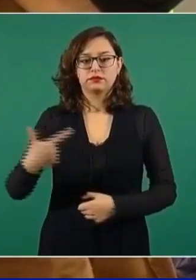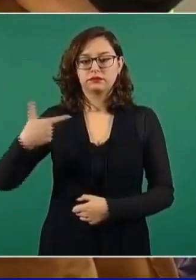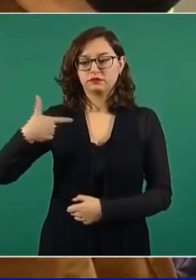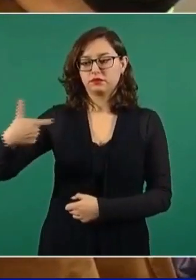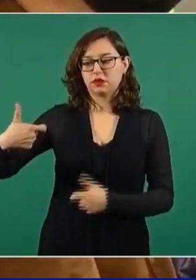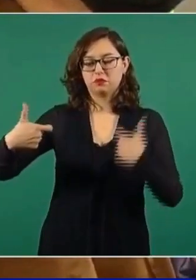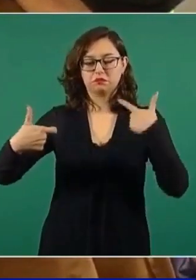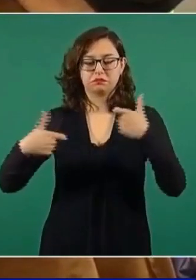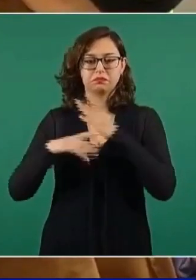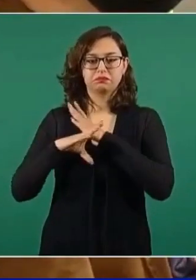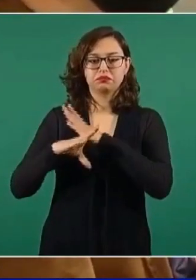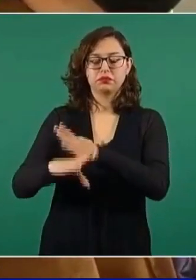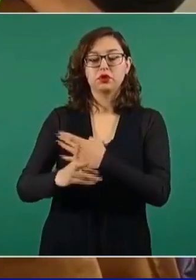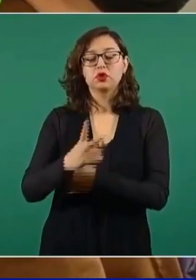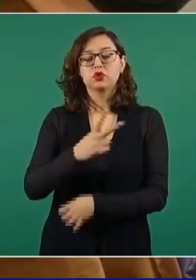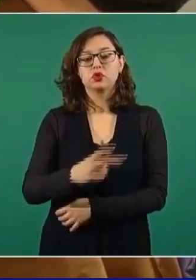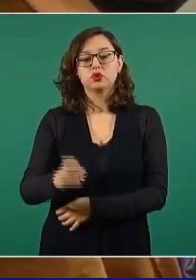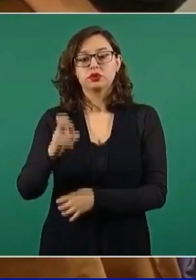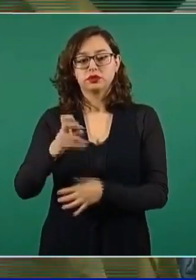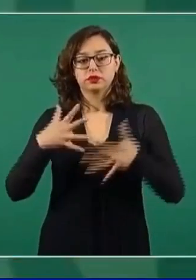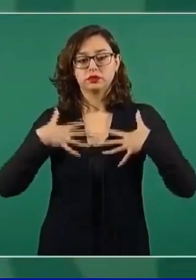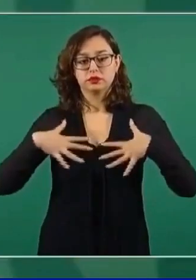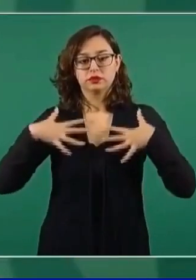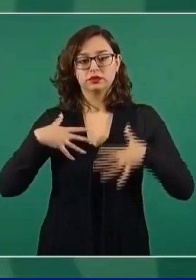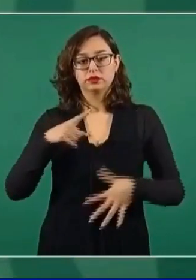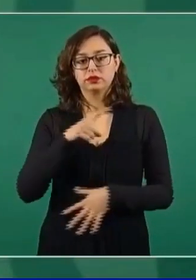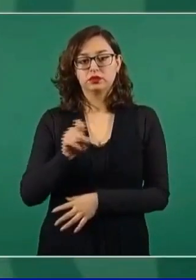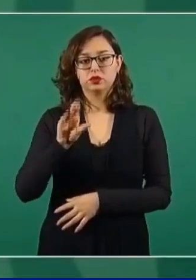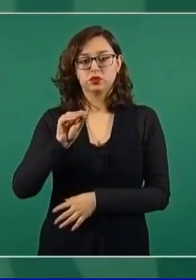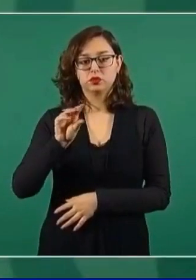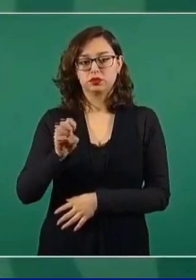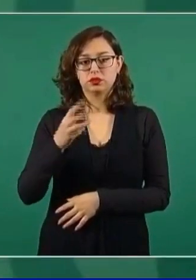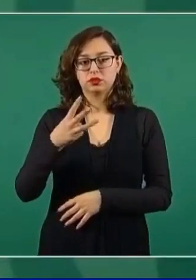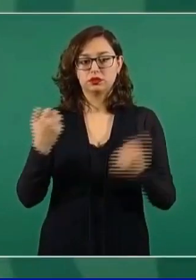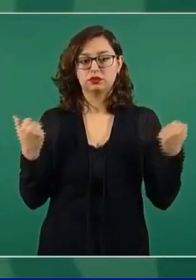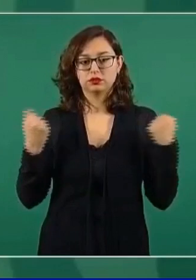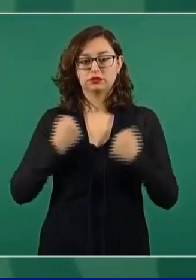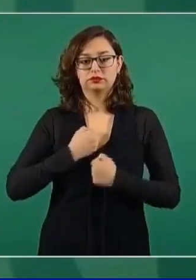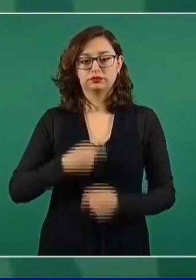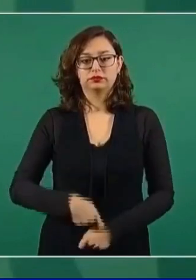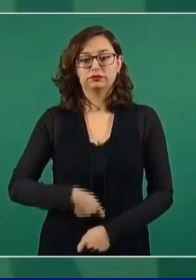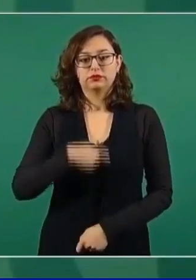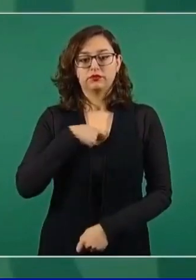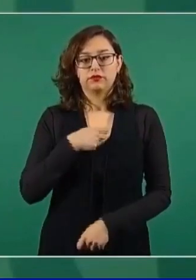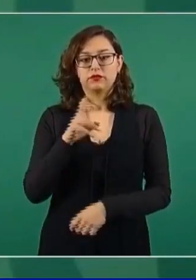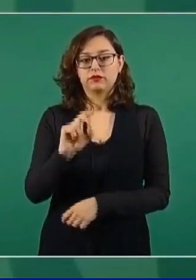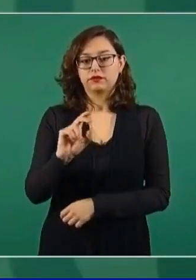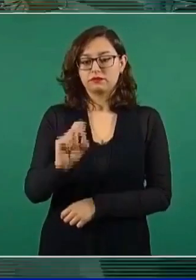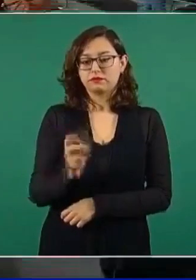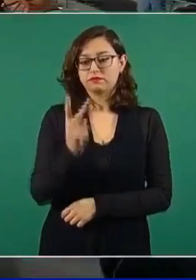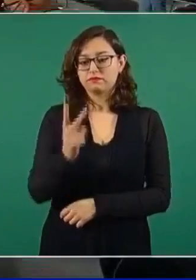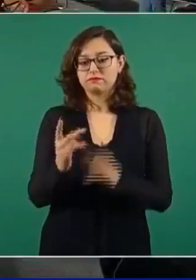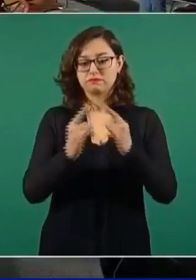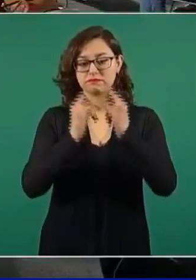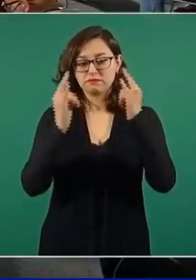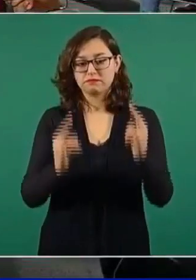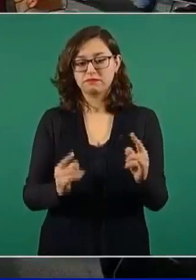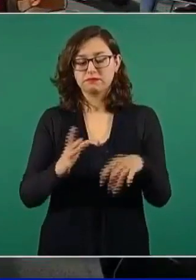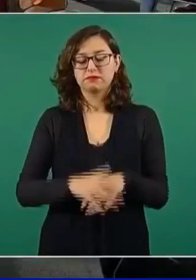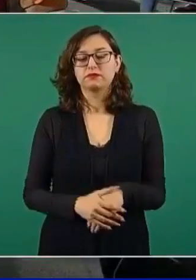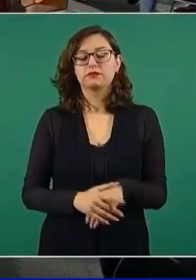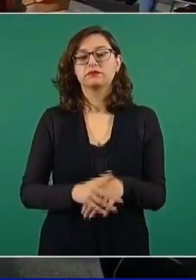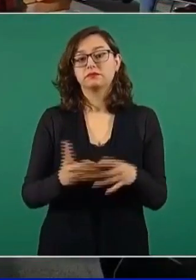282 uniformes, 143 chamarras y 32 casas de campaña. Unas armas aparecieron después en la